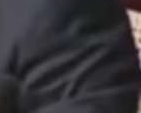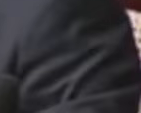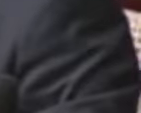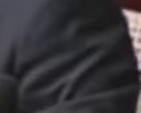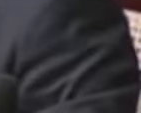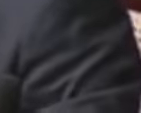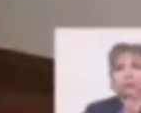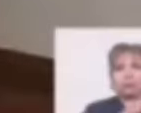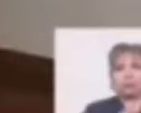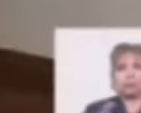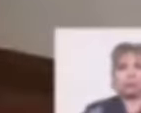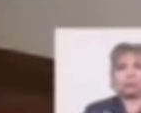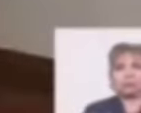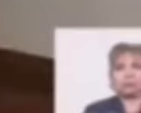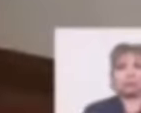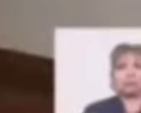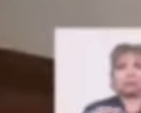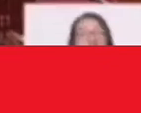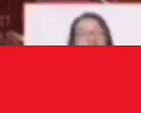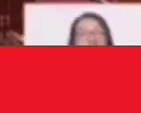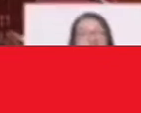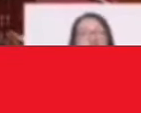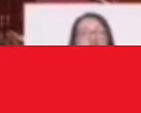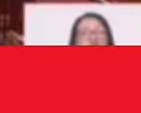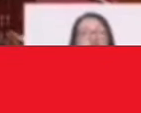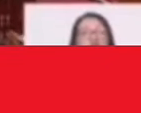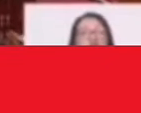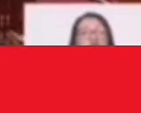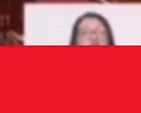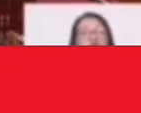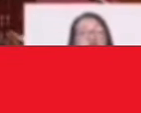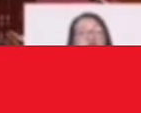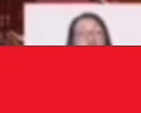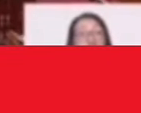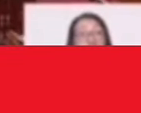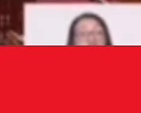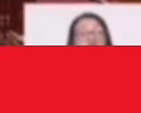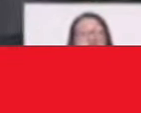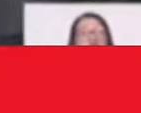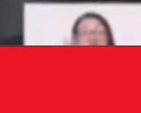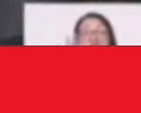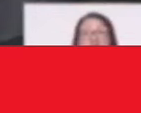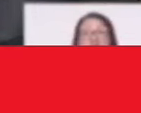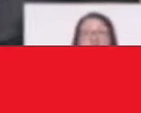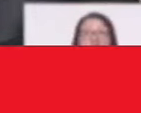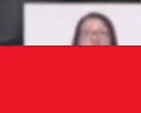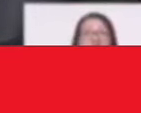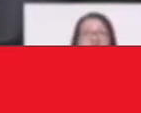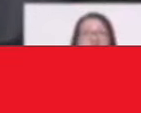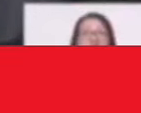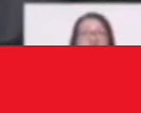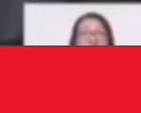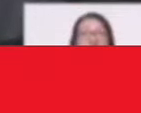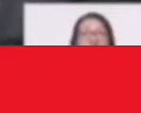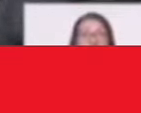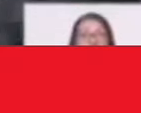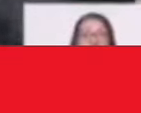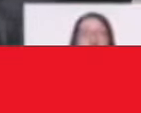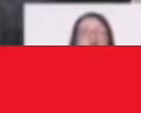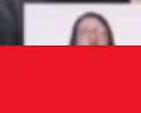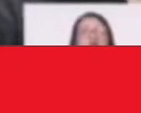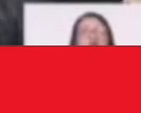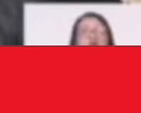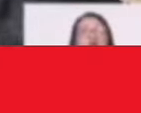abogados cayeron derrotados. Venimos en representación de 5 integrantes de la Junta Nacional de